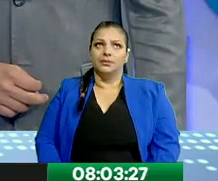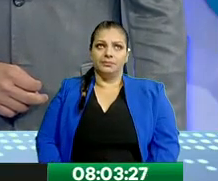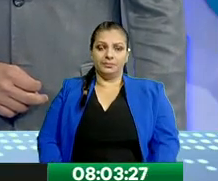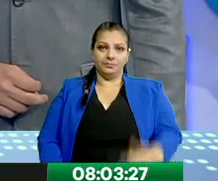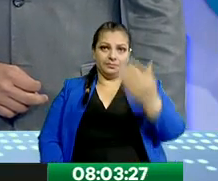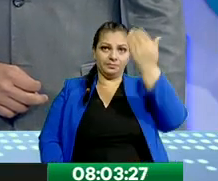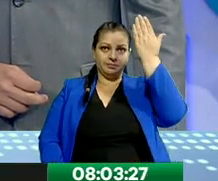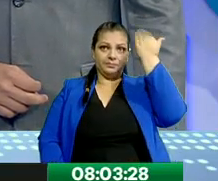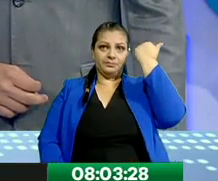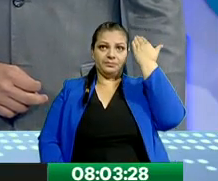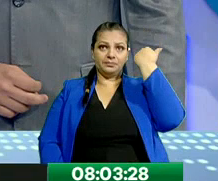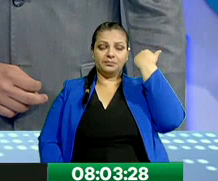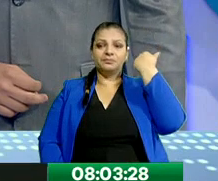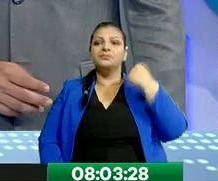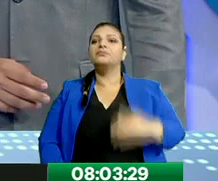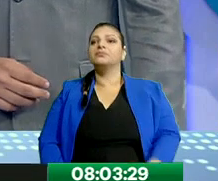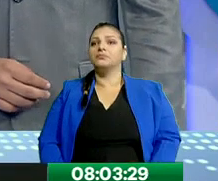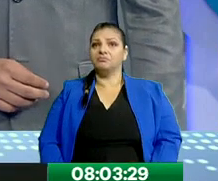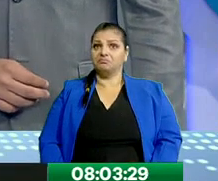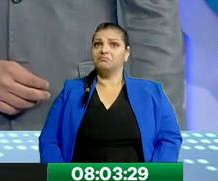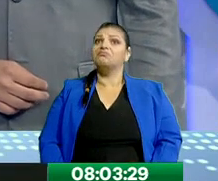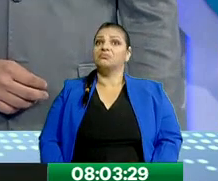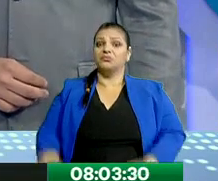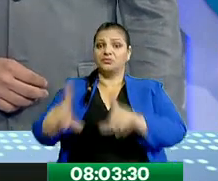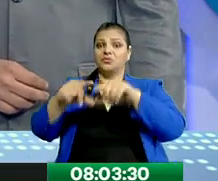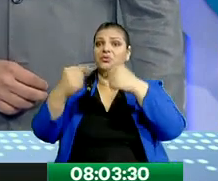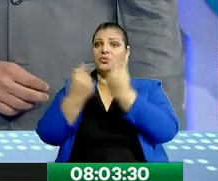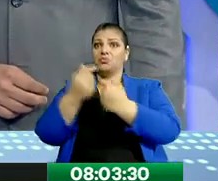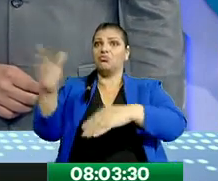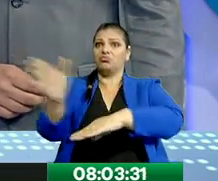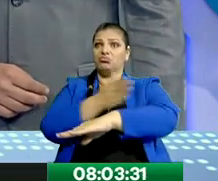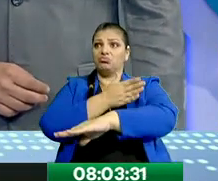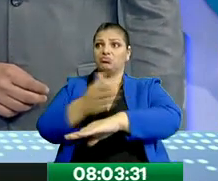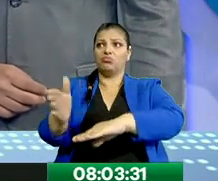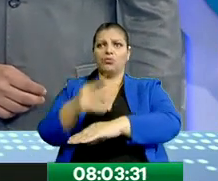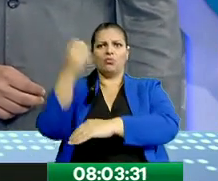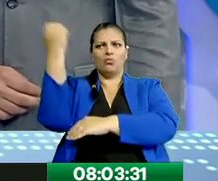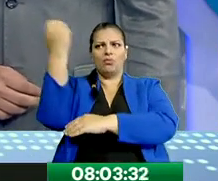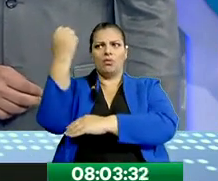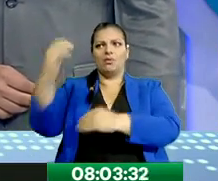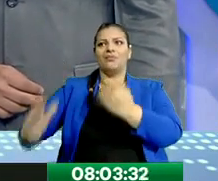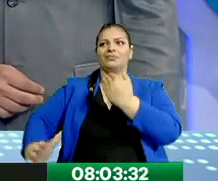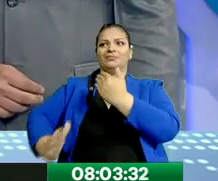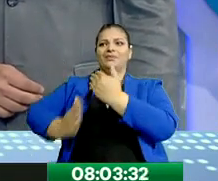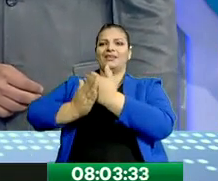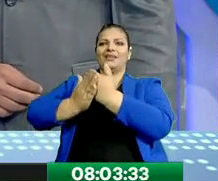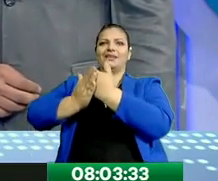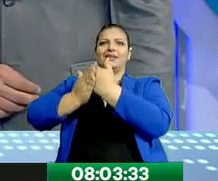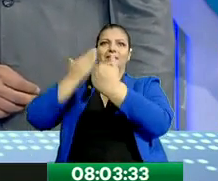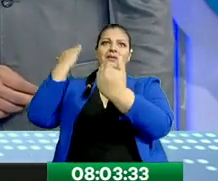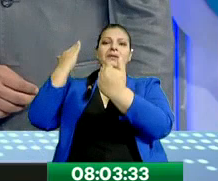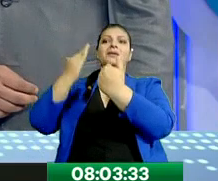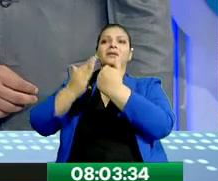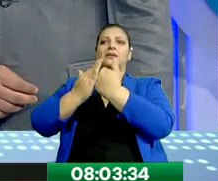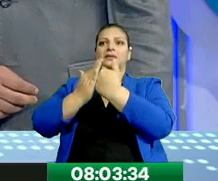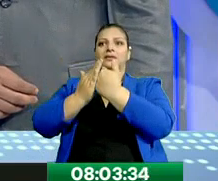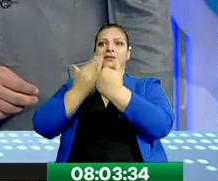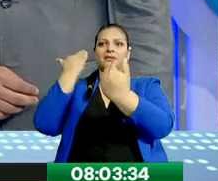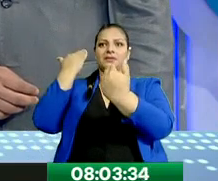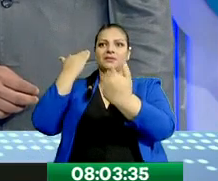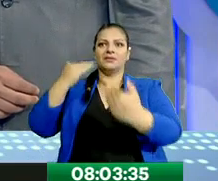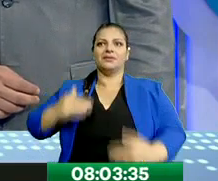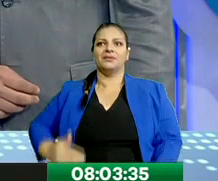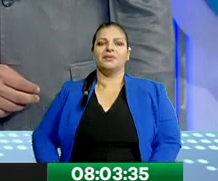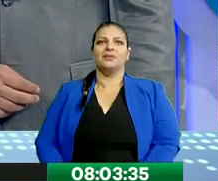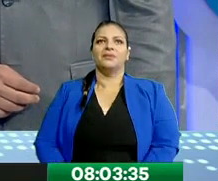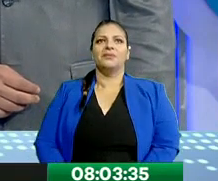a un paseo por el Hudson en Nueva York. ¡Acho! Ellos me invitaron, porque cuando estuvieron aquí, yo estuve con ellos conversando y me invitaron en el Hudson a dar